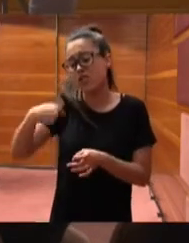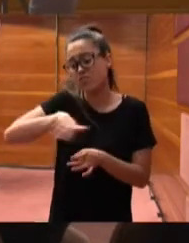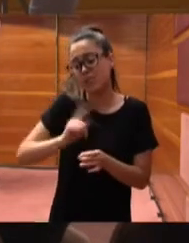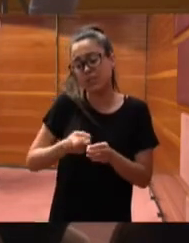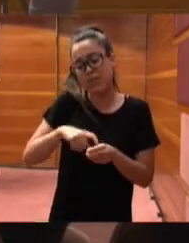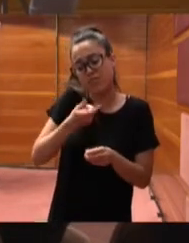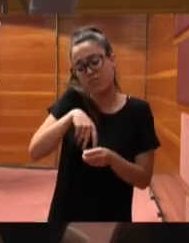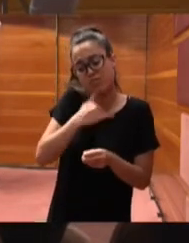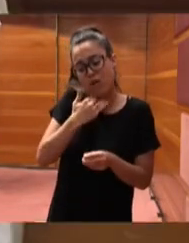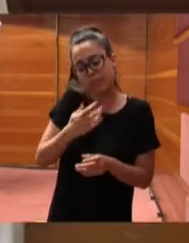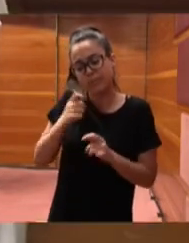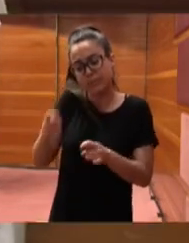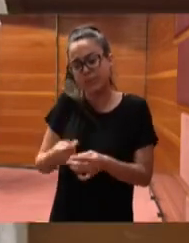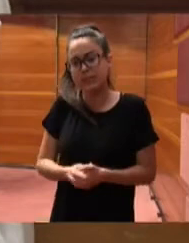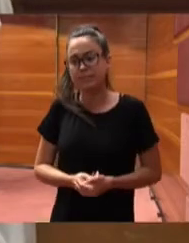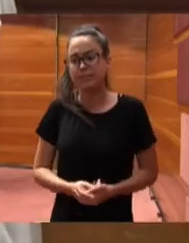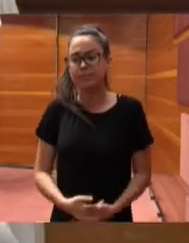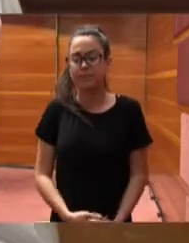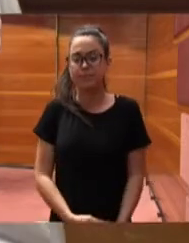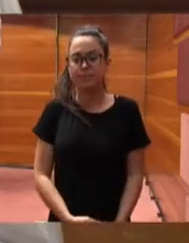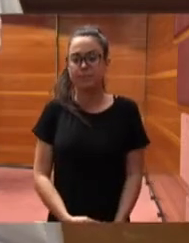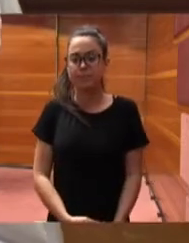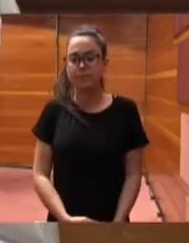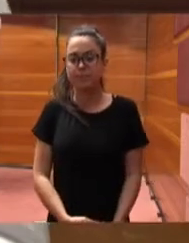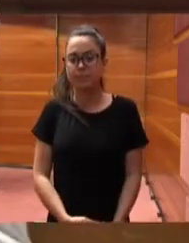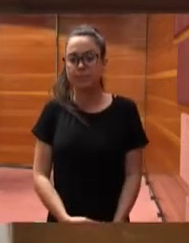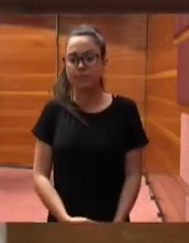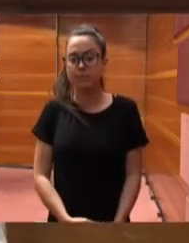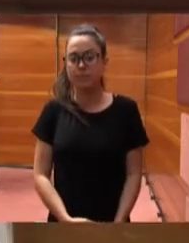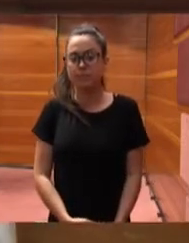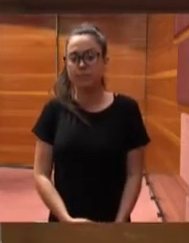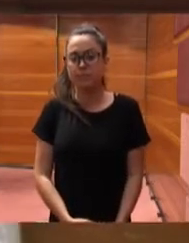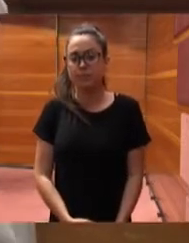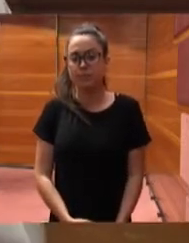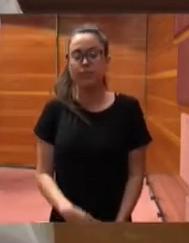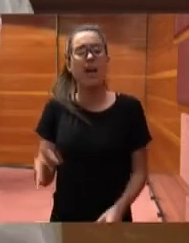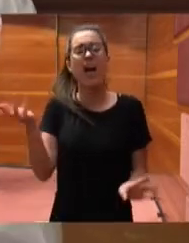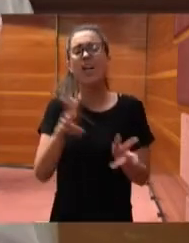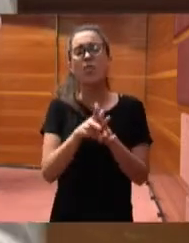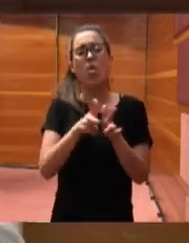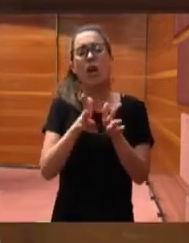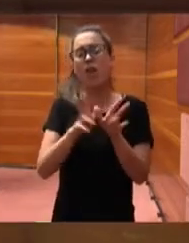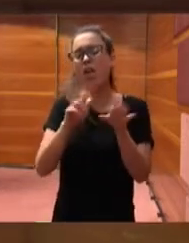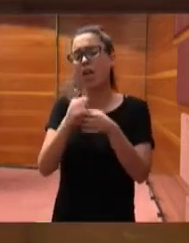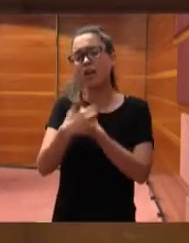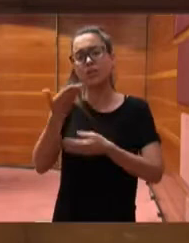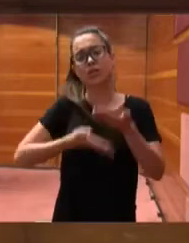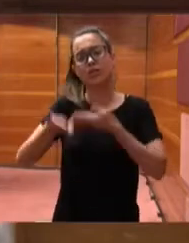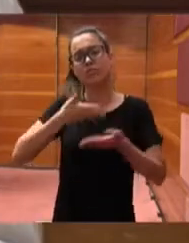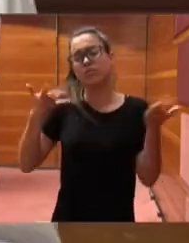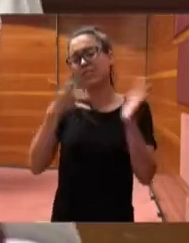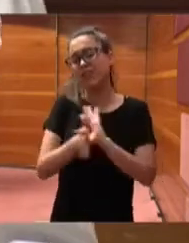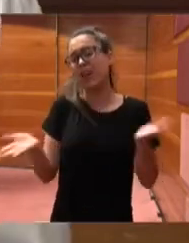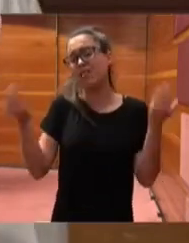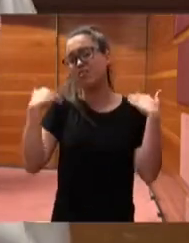Ahora bien, nunca hay que perder el norte de le pienso a la ciudadanía que colabore, que participe. Estamos hablando de corresponsabilidad, estamos